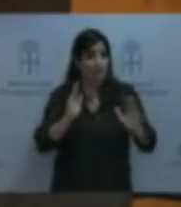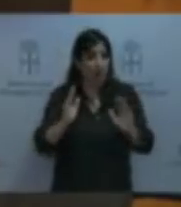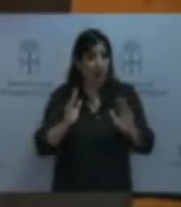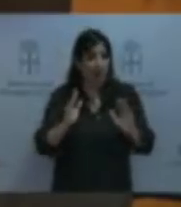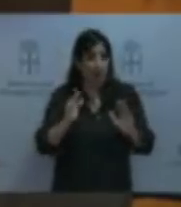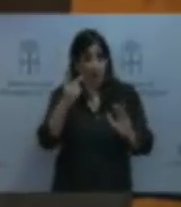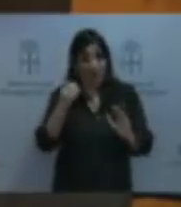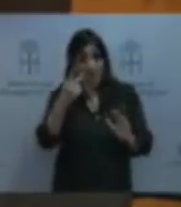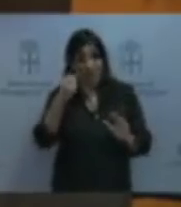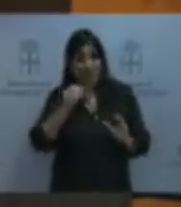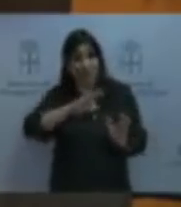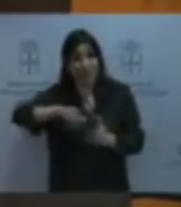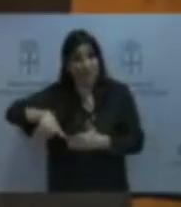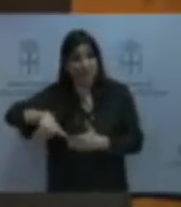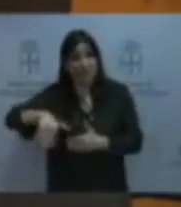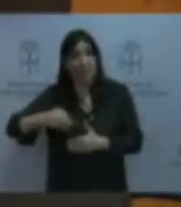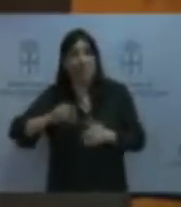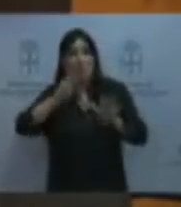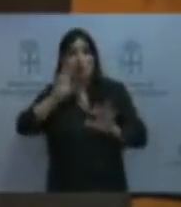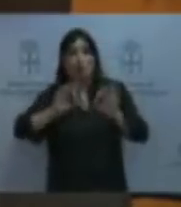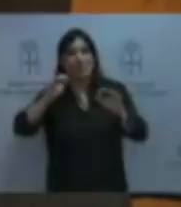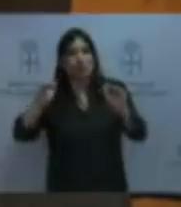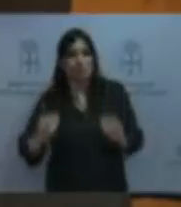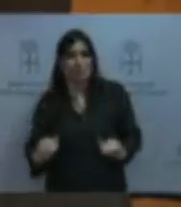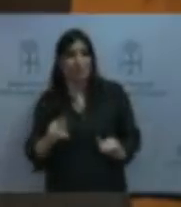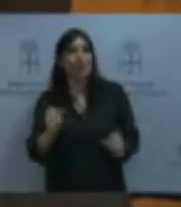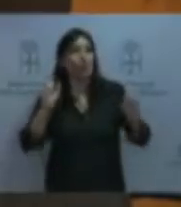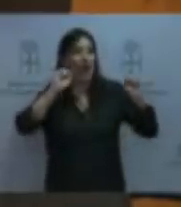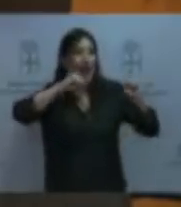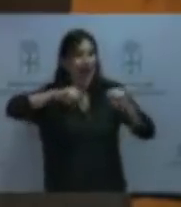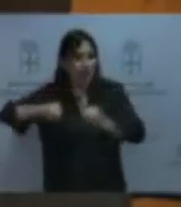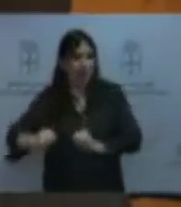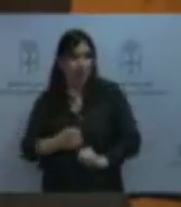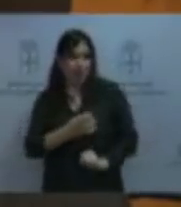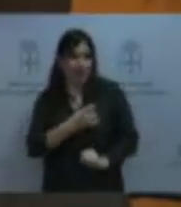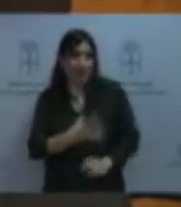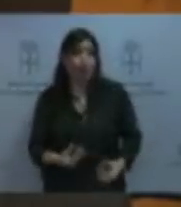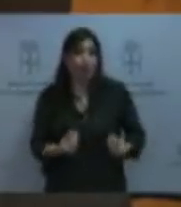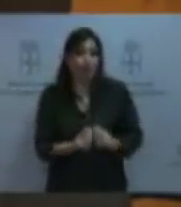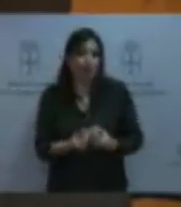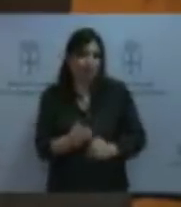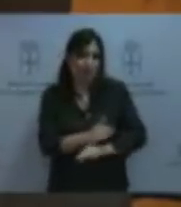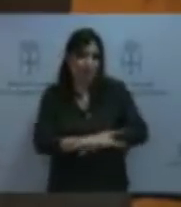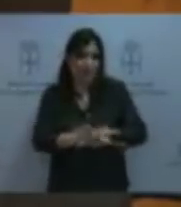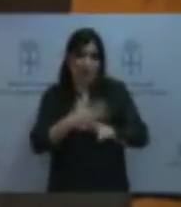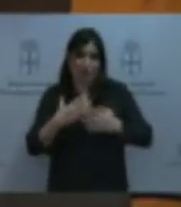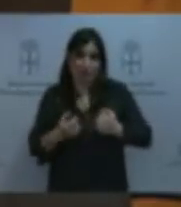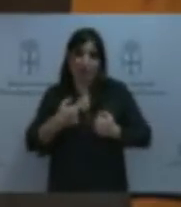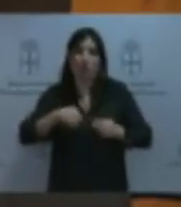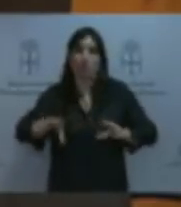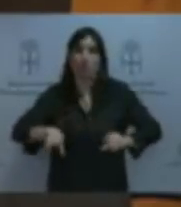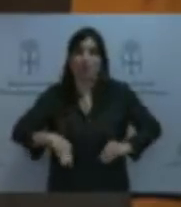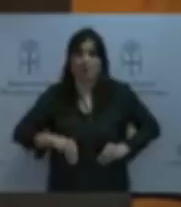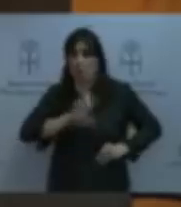8%. Estos son los acuerdos sindicales con el Ministerio de Sanidad que asumimos, evidentemente, todas las comunidades autónomas. Por